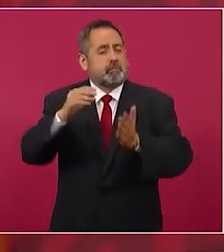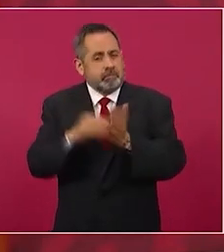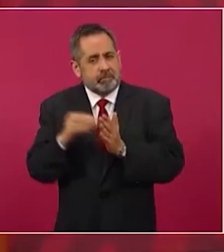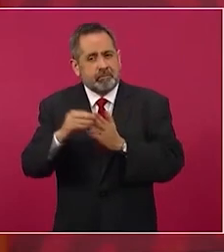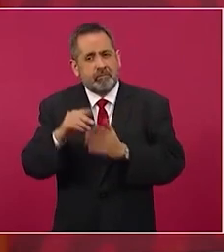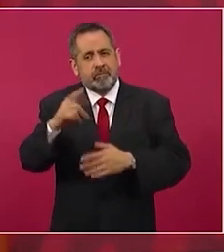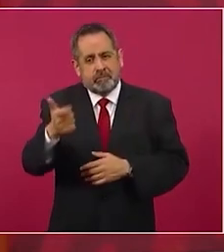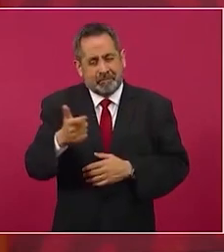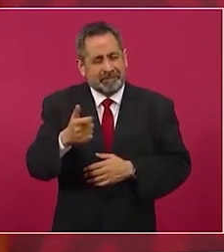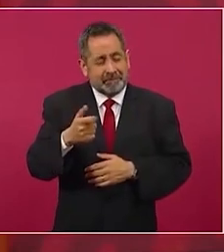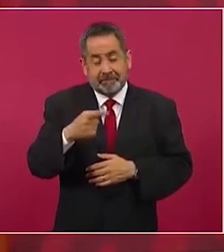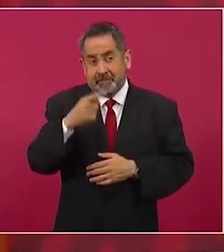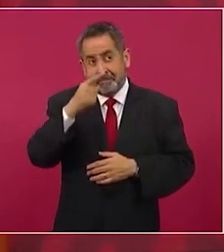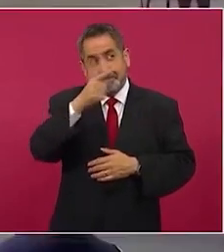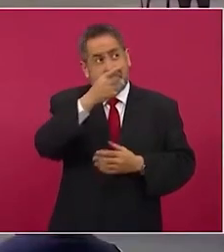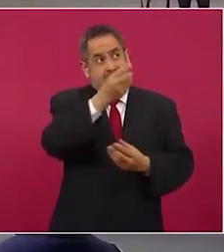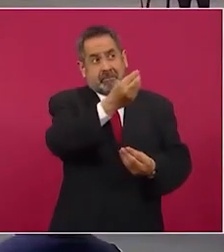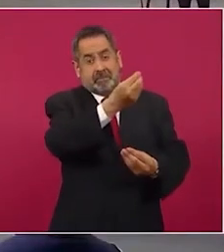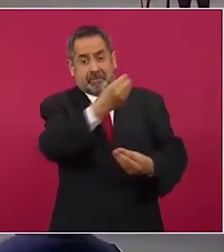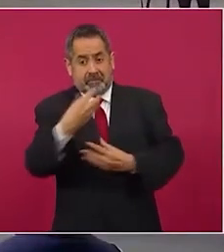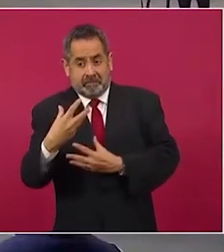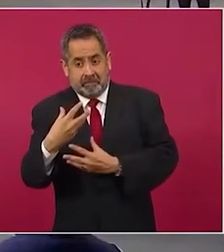1.200.000 millones de pesos.